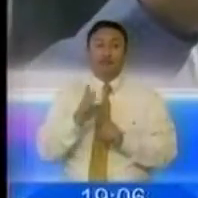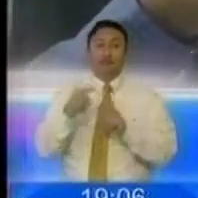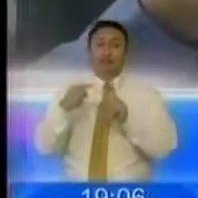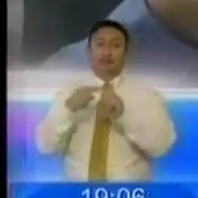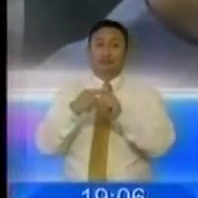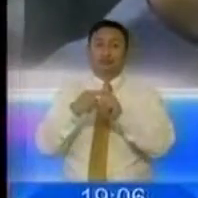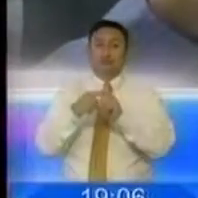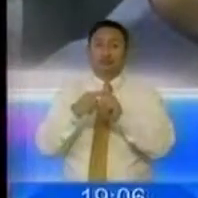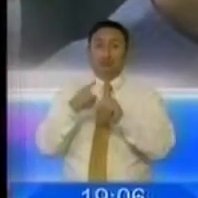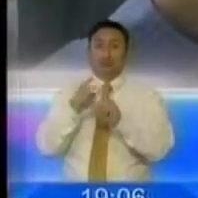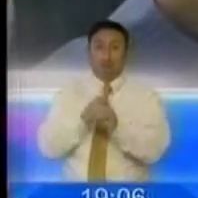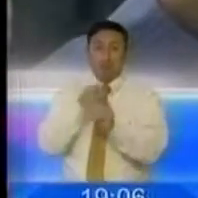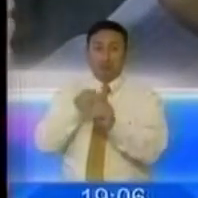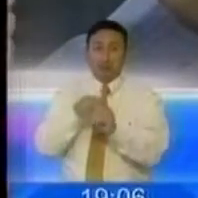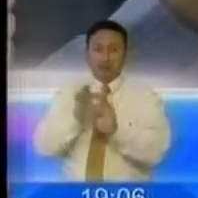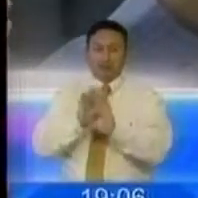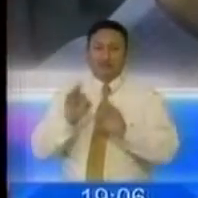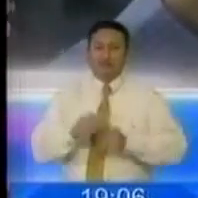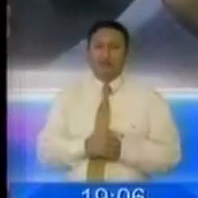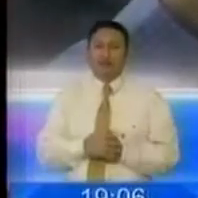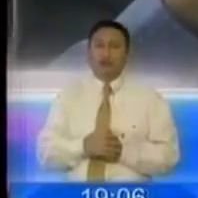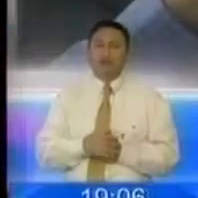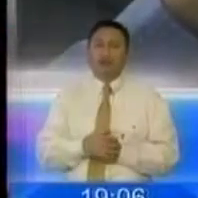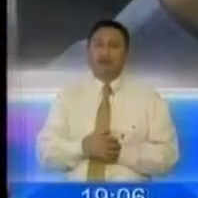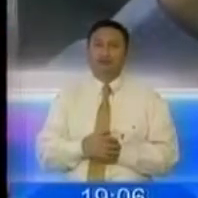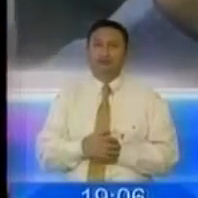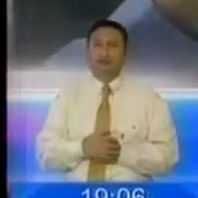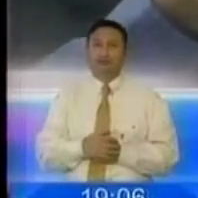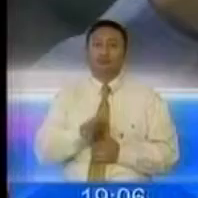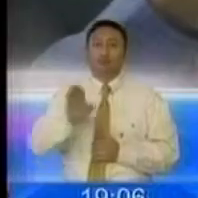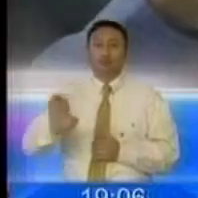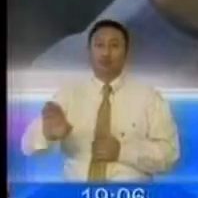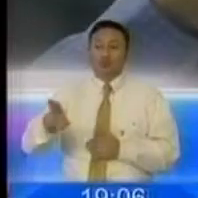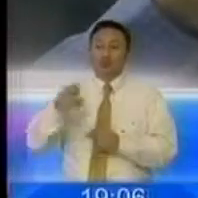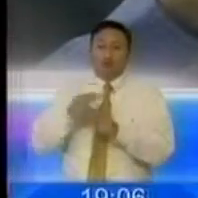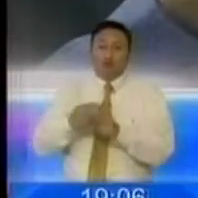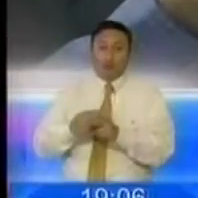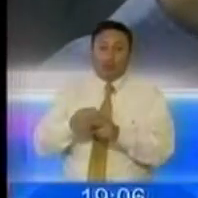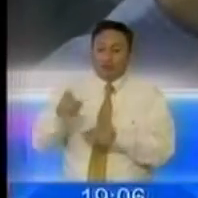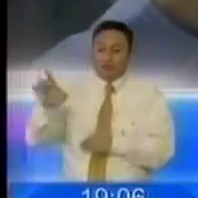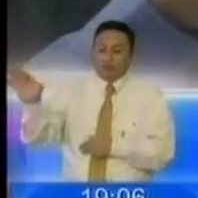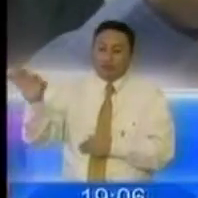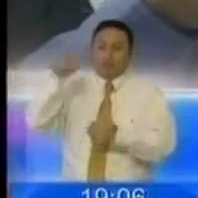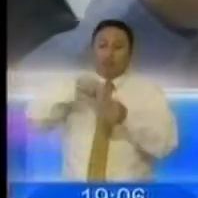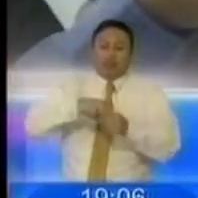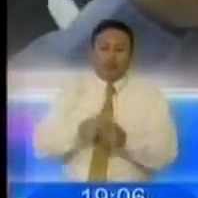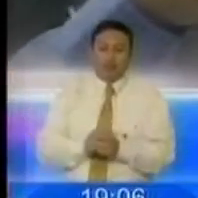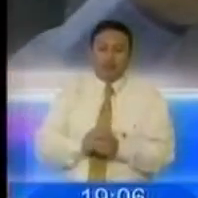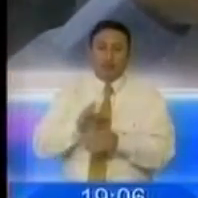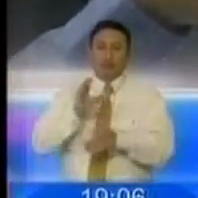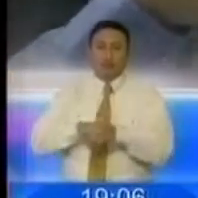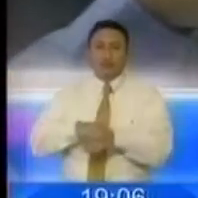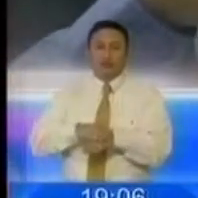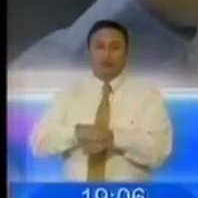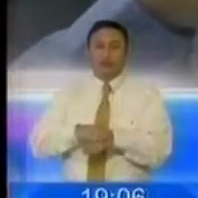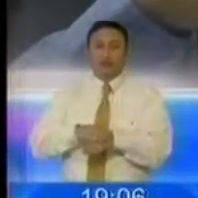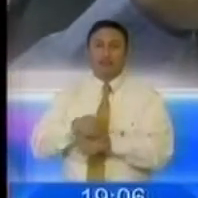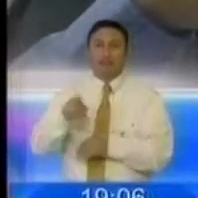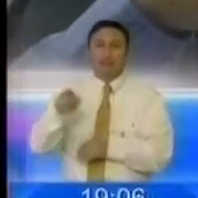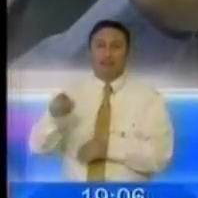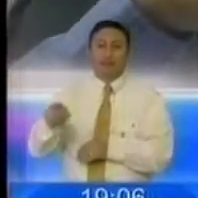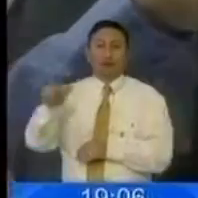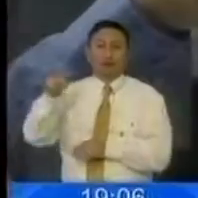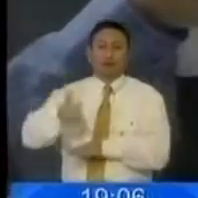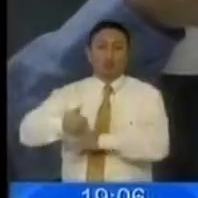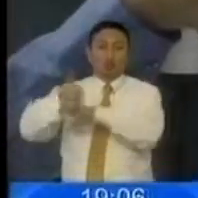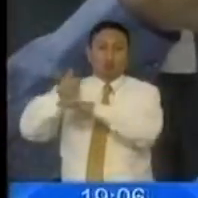ninguna participación. Meramente por su nombre se lo vincula y por la trascendencia mediática que eso